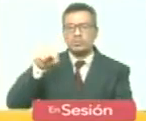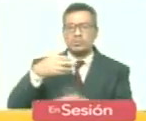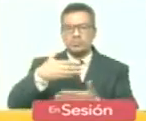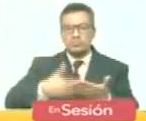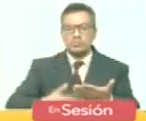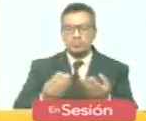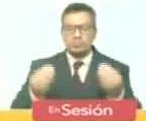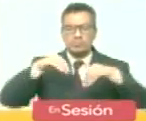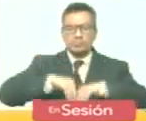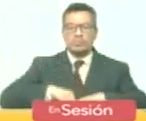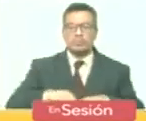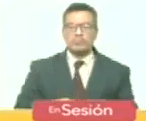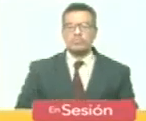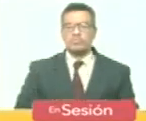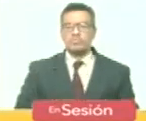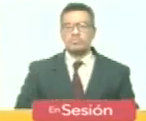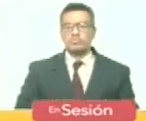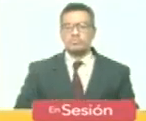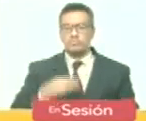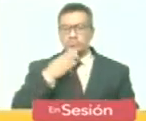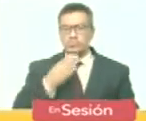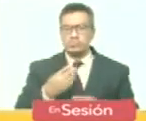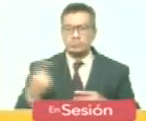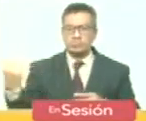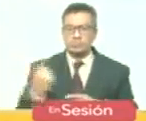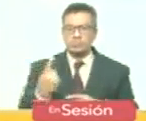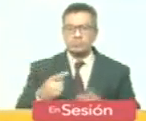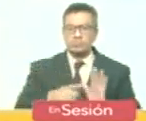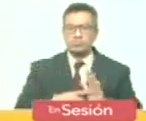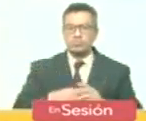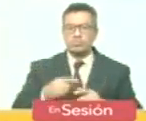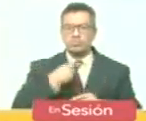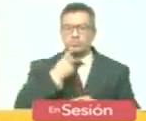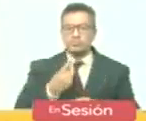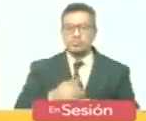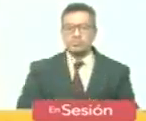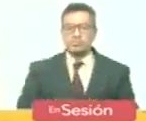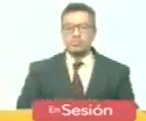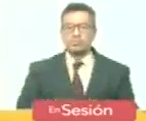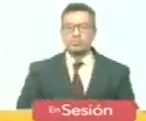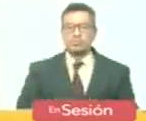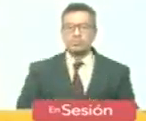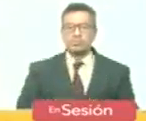acuerdo. Solicita a la tribuna de oradores, se le concede.